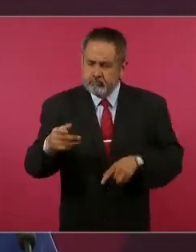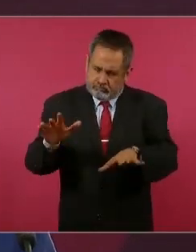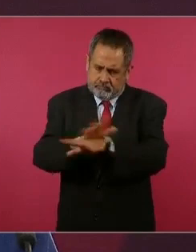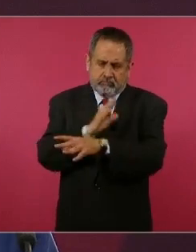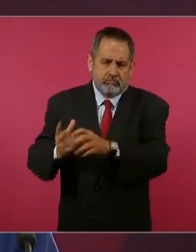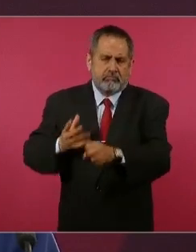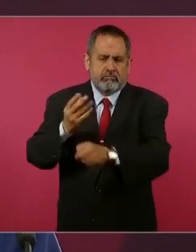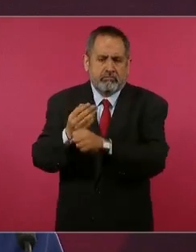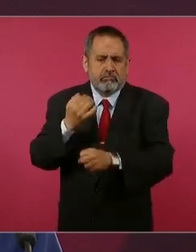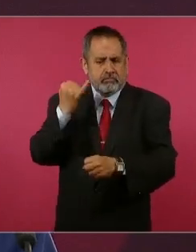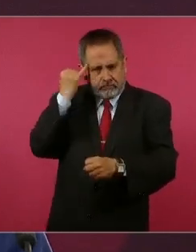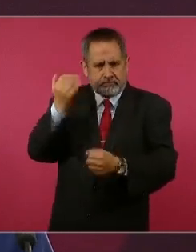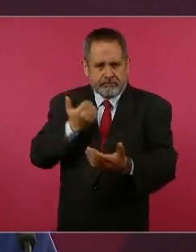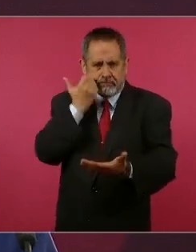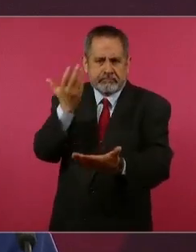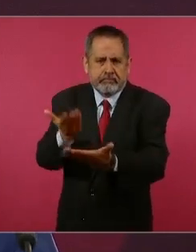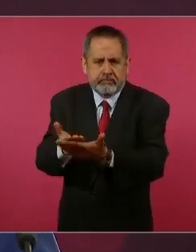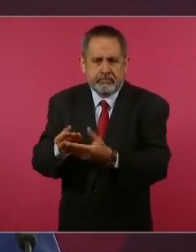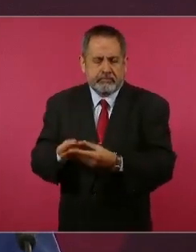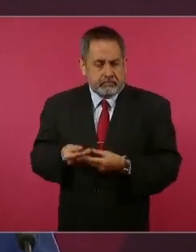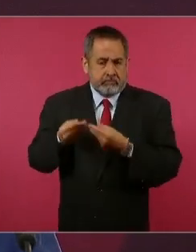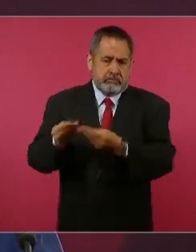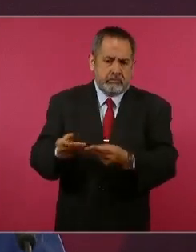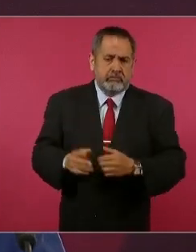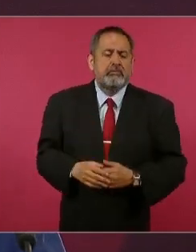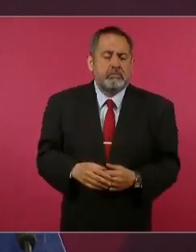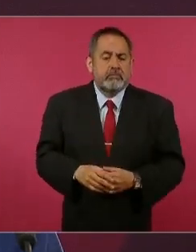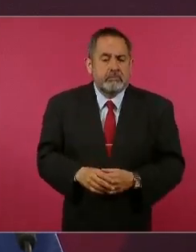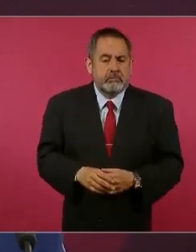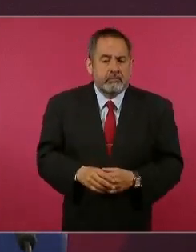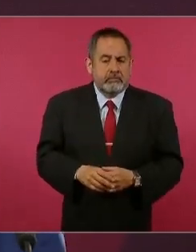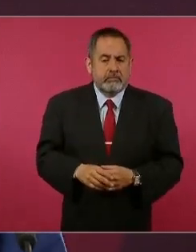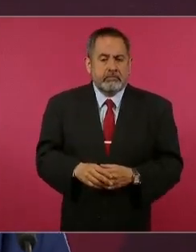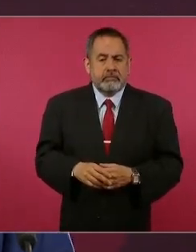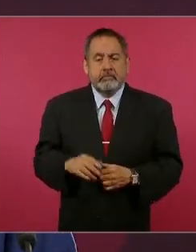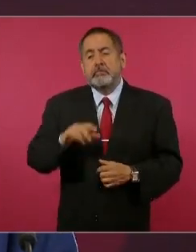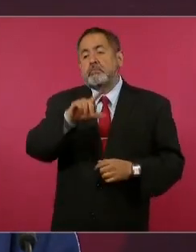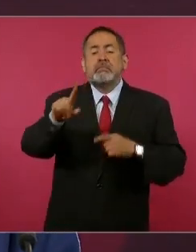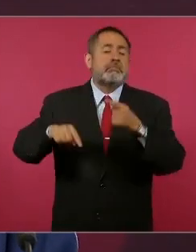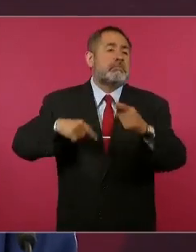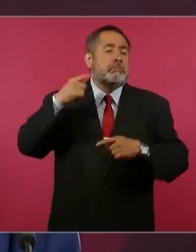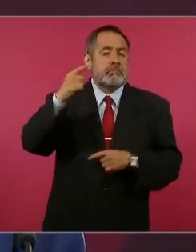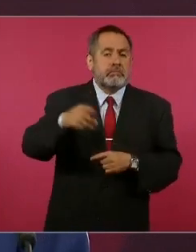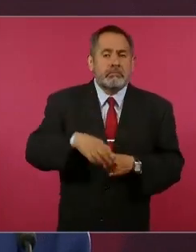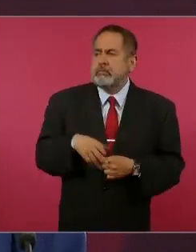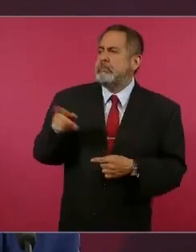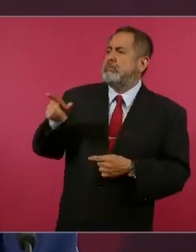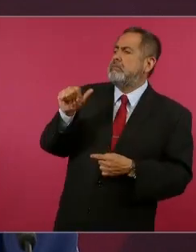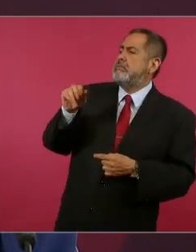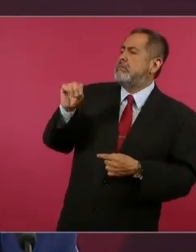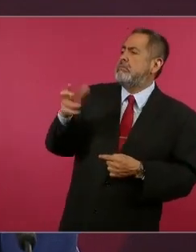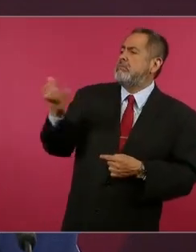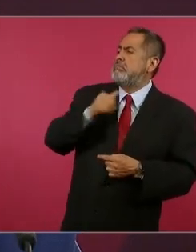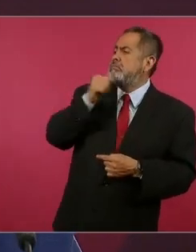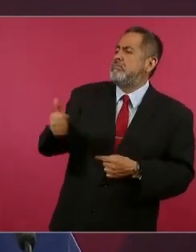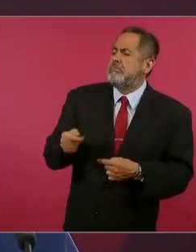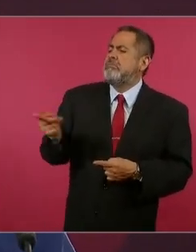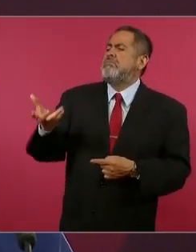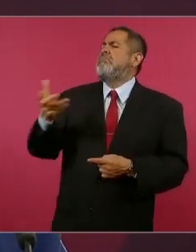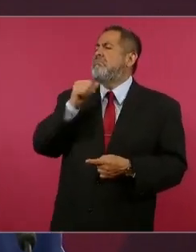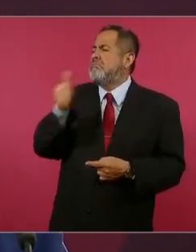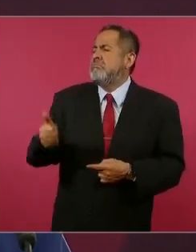y propongo esto, para que no vayan a decir el día de mañana, ¿y